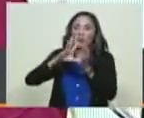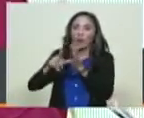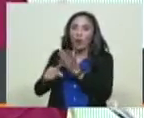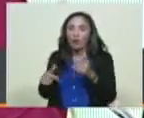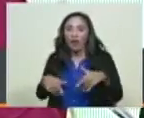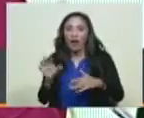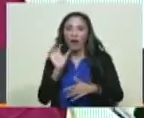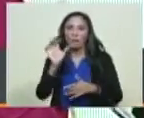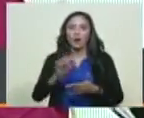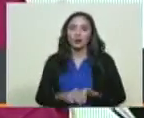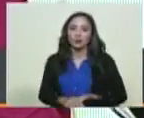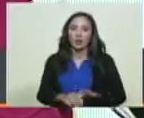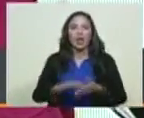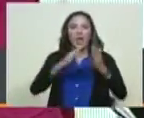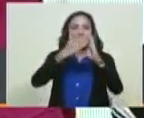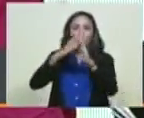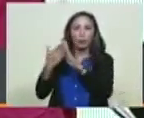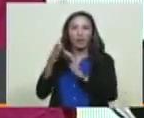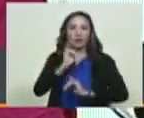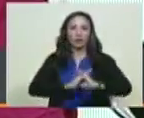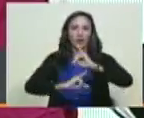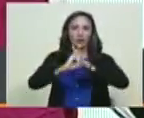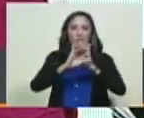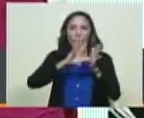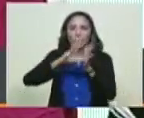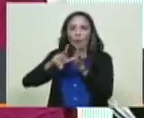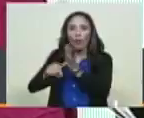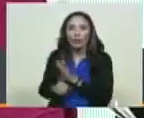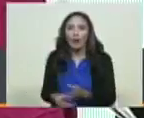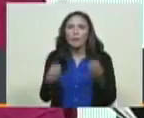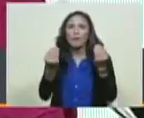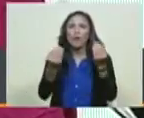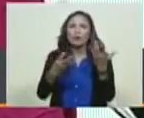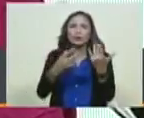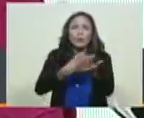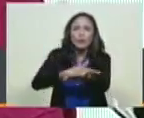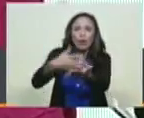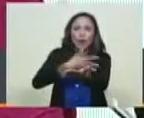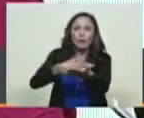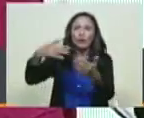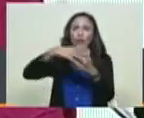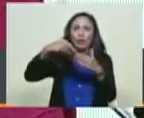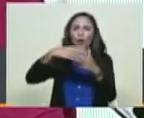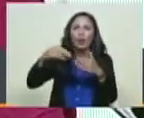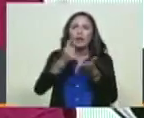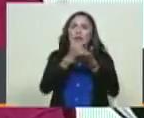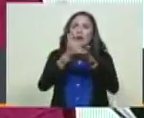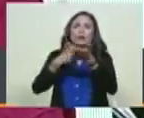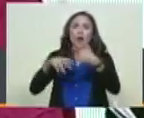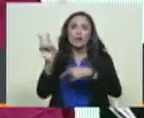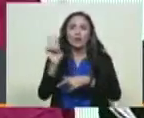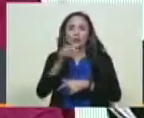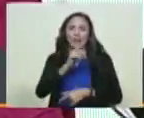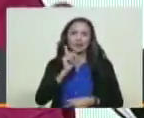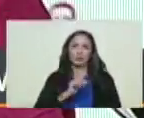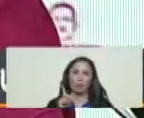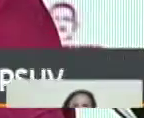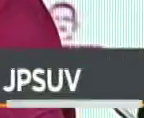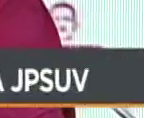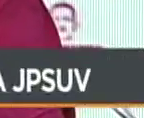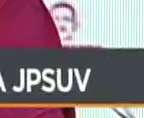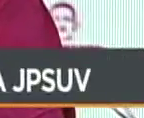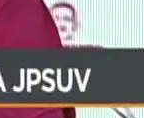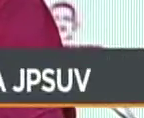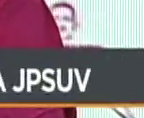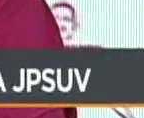a la comunidad internacional pidiendo miles de millones de dólares para robárselo con